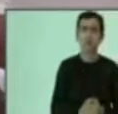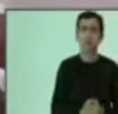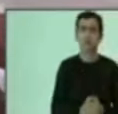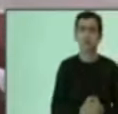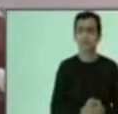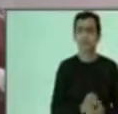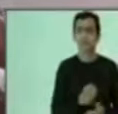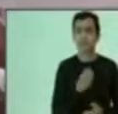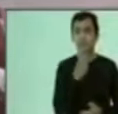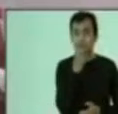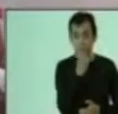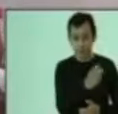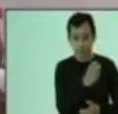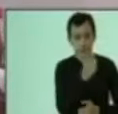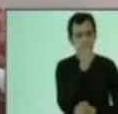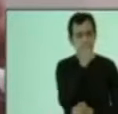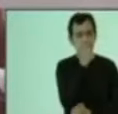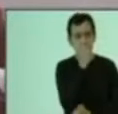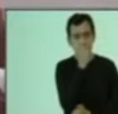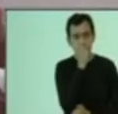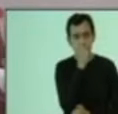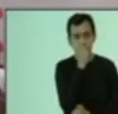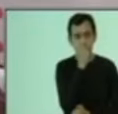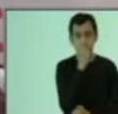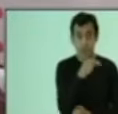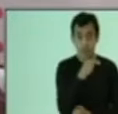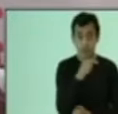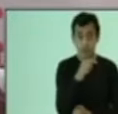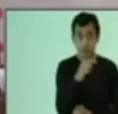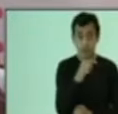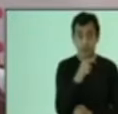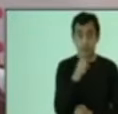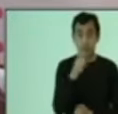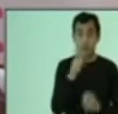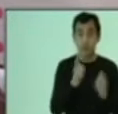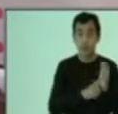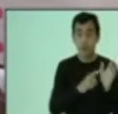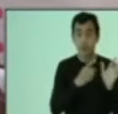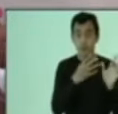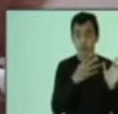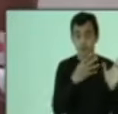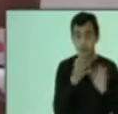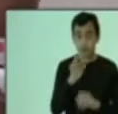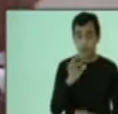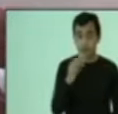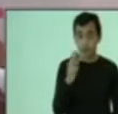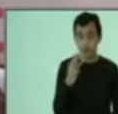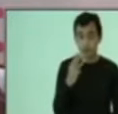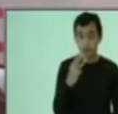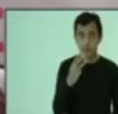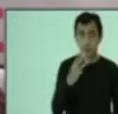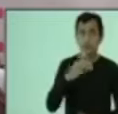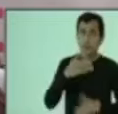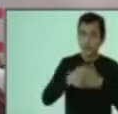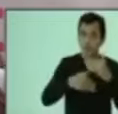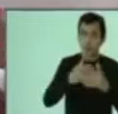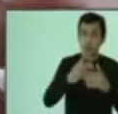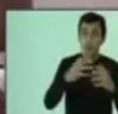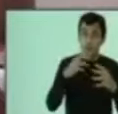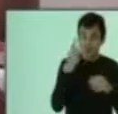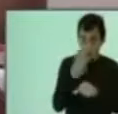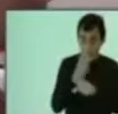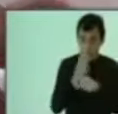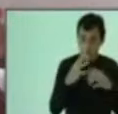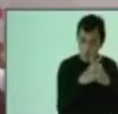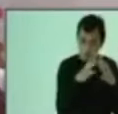este organismo en 1948, un 10 de diciembre, después de la Segunda Guerra Mundial, después